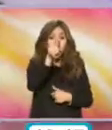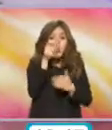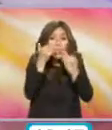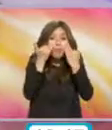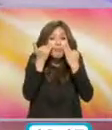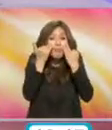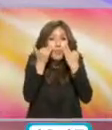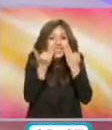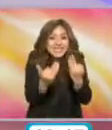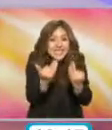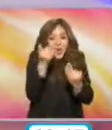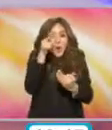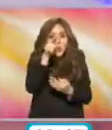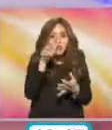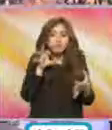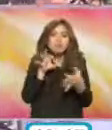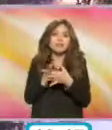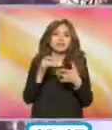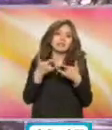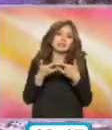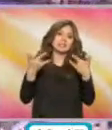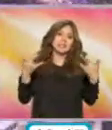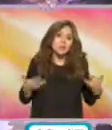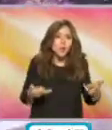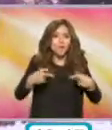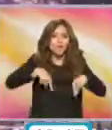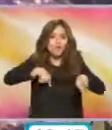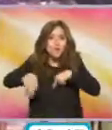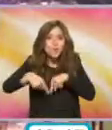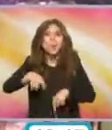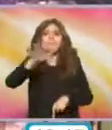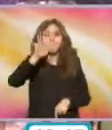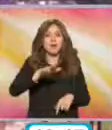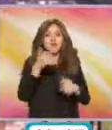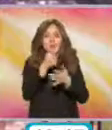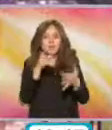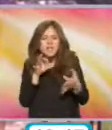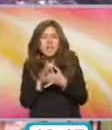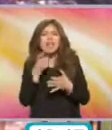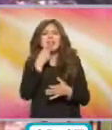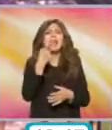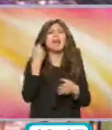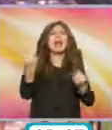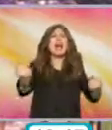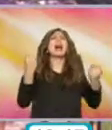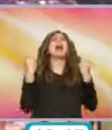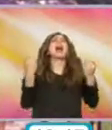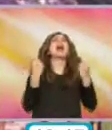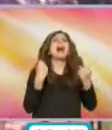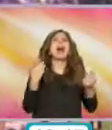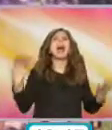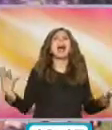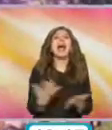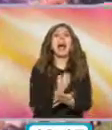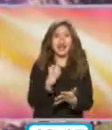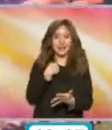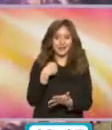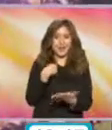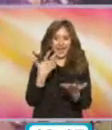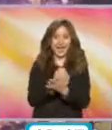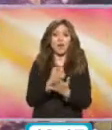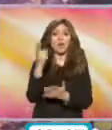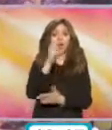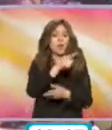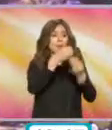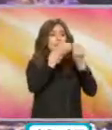estás siendo parte de esa historia. Entonces, Sí. por supuesto que lo vives como tal, Y dices, ¿no? ganamos, o dices, perdieron. Ah,